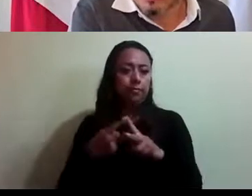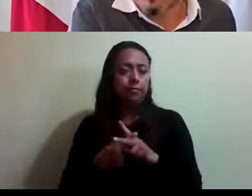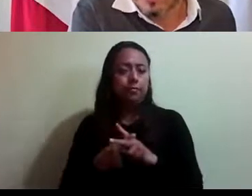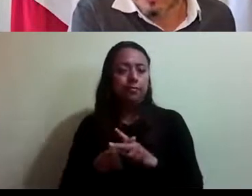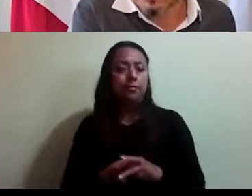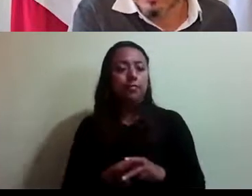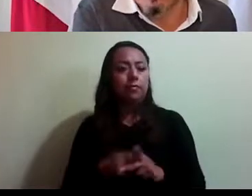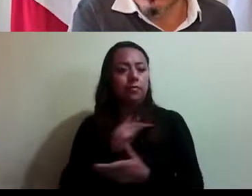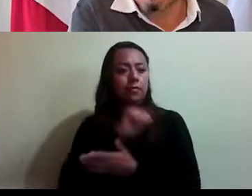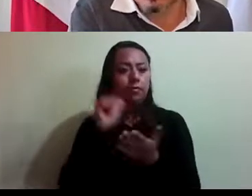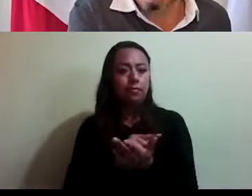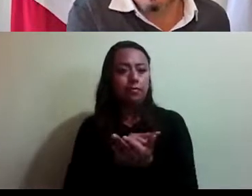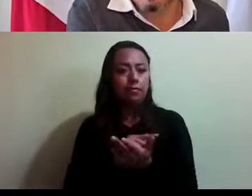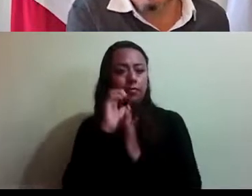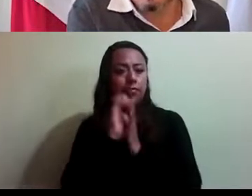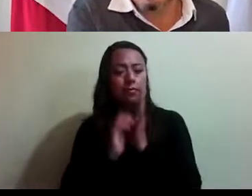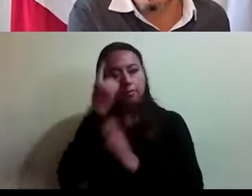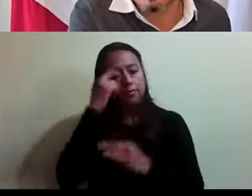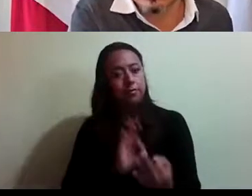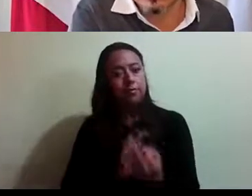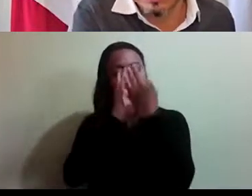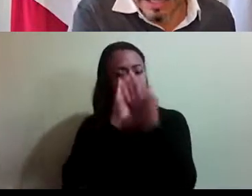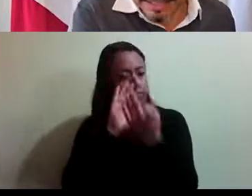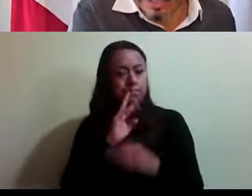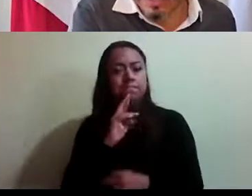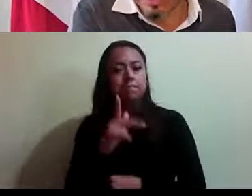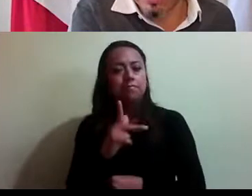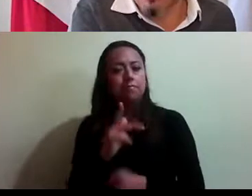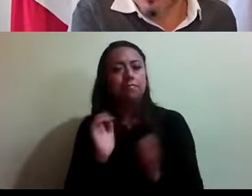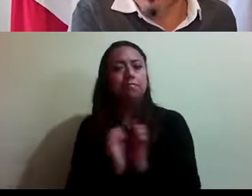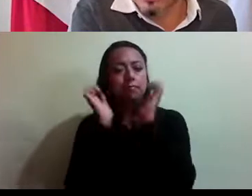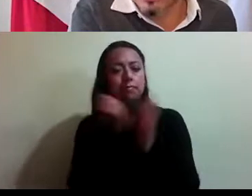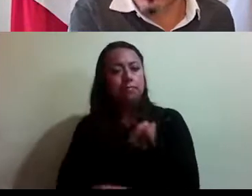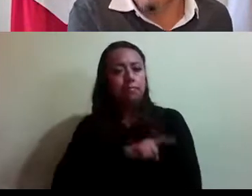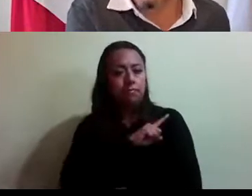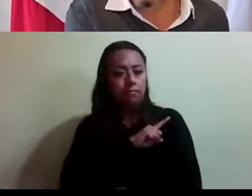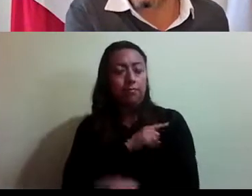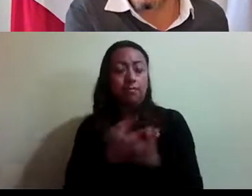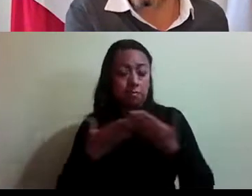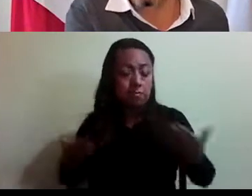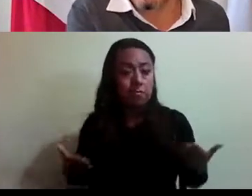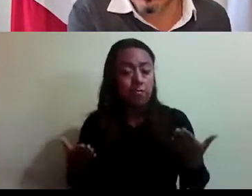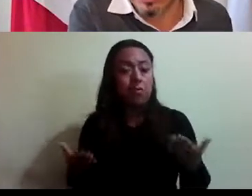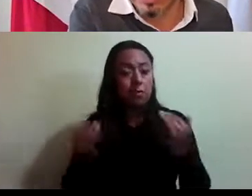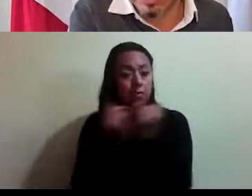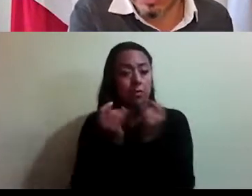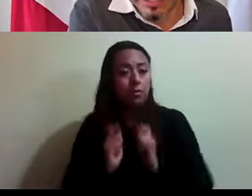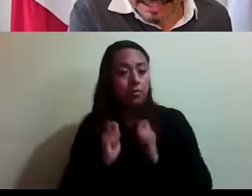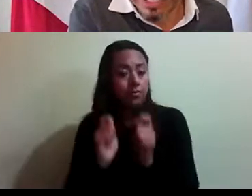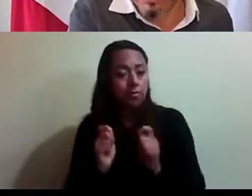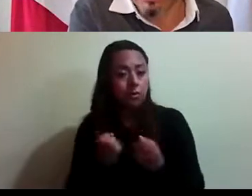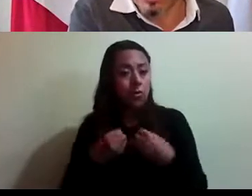hacerle frente de manera más efectiva a la emergencia sanitaria. Y se le dio la posibilidad de generar una política